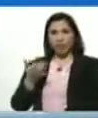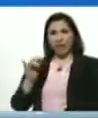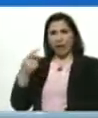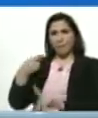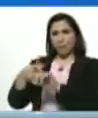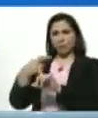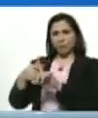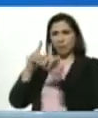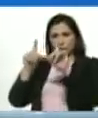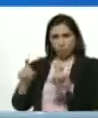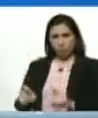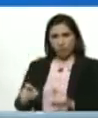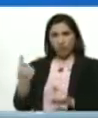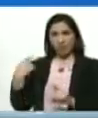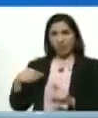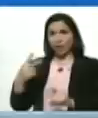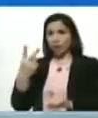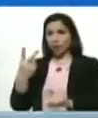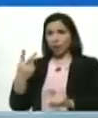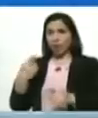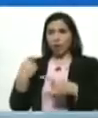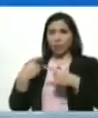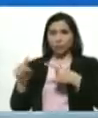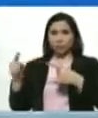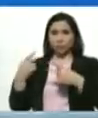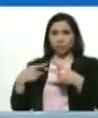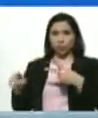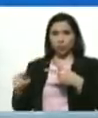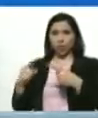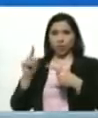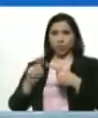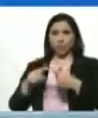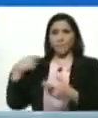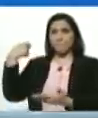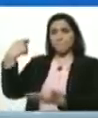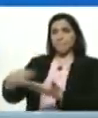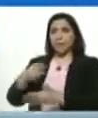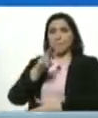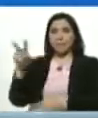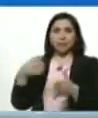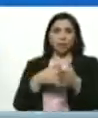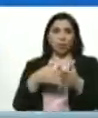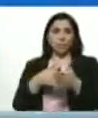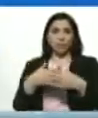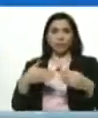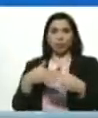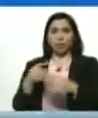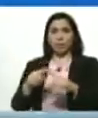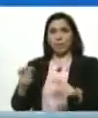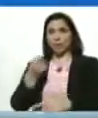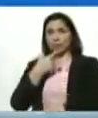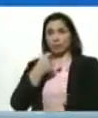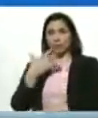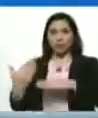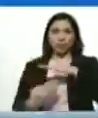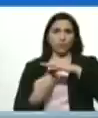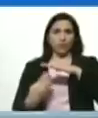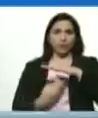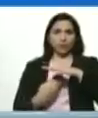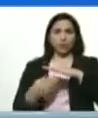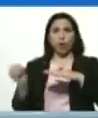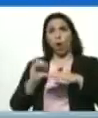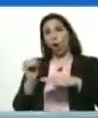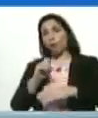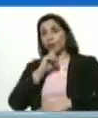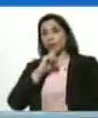tiene dos opciones o desembolsa 22 mil dólares para el tratamiento básico y si se complicará